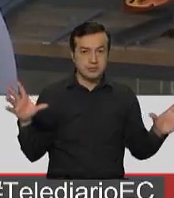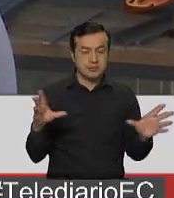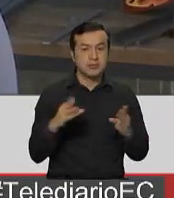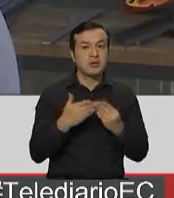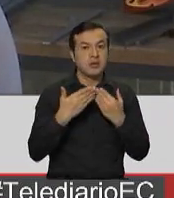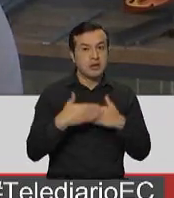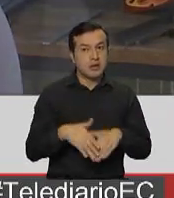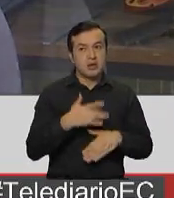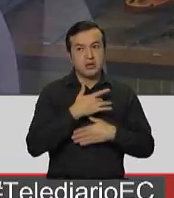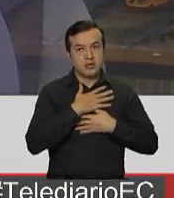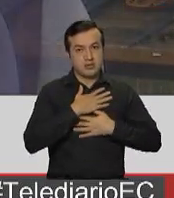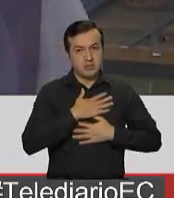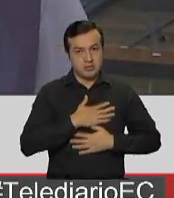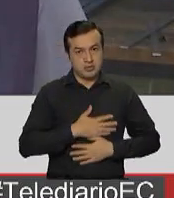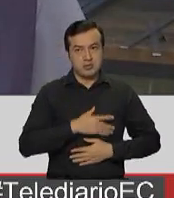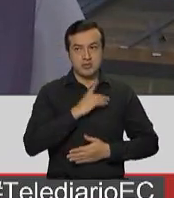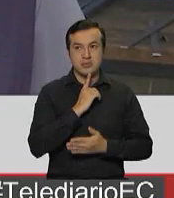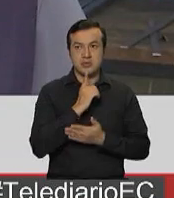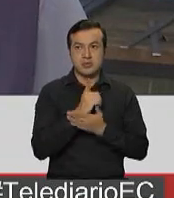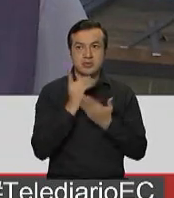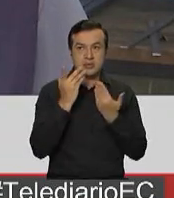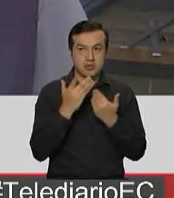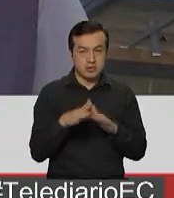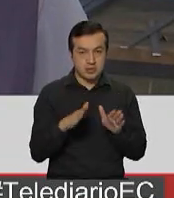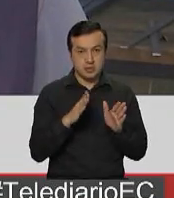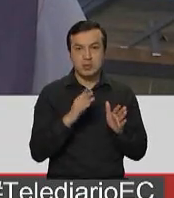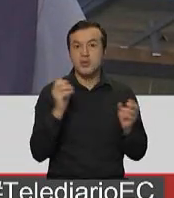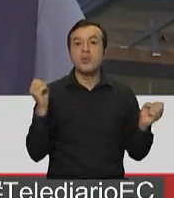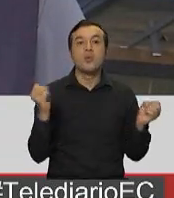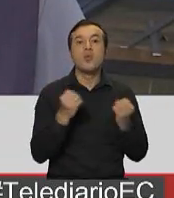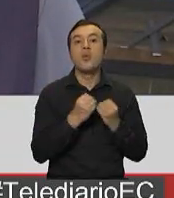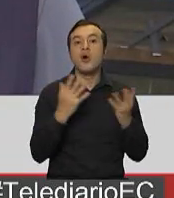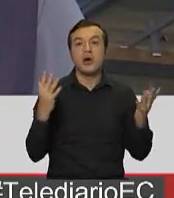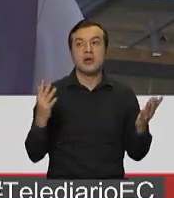es bastante satisfactorio. Entonces estamos tratando de sacar por lo menos